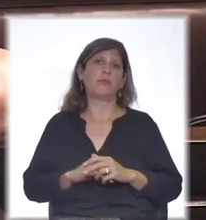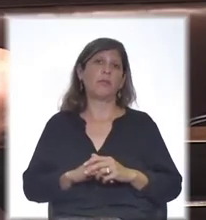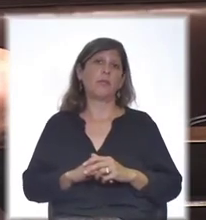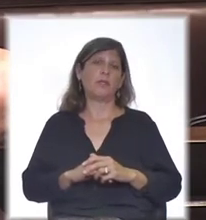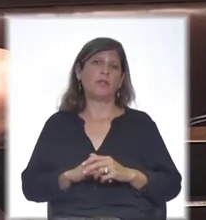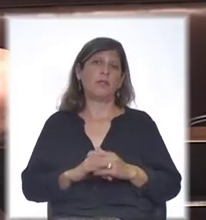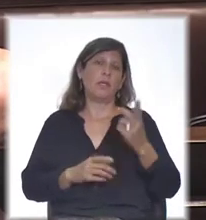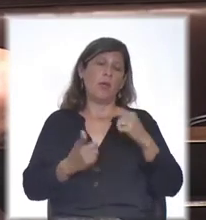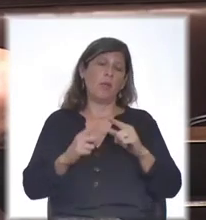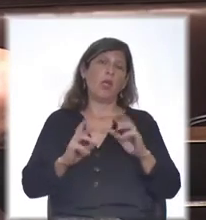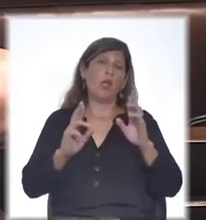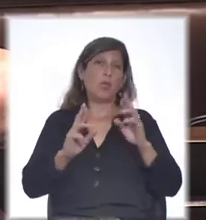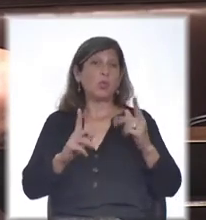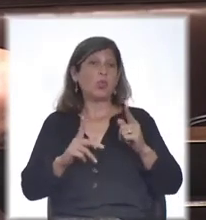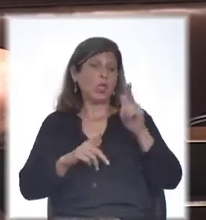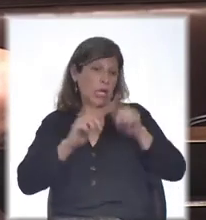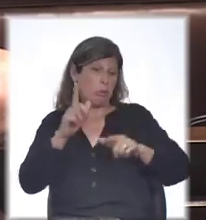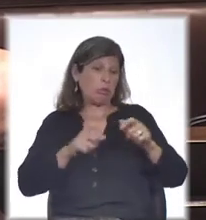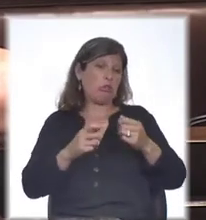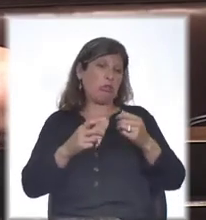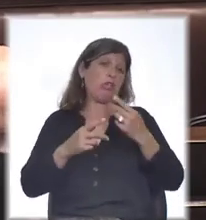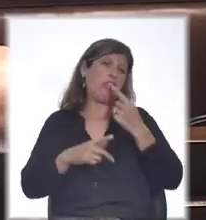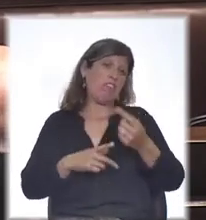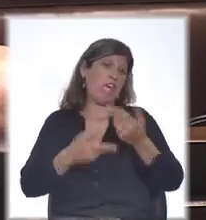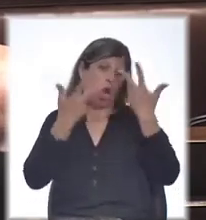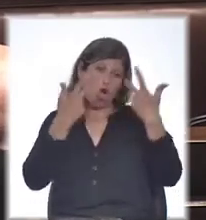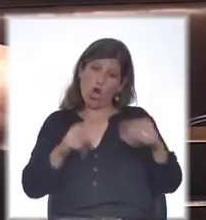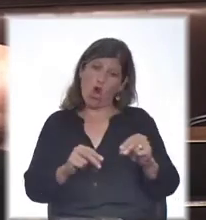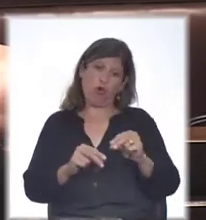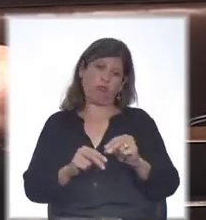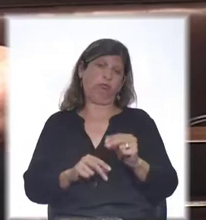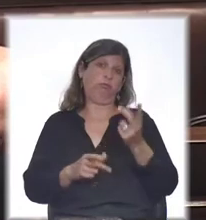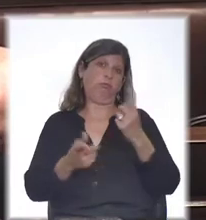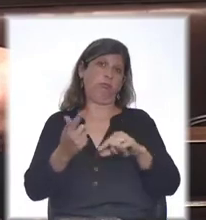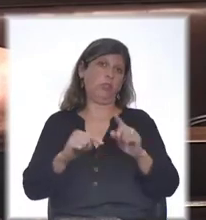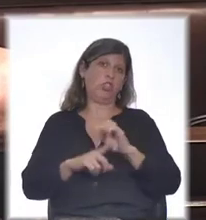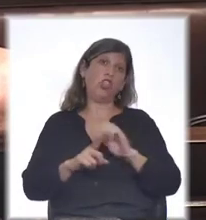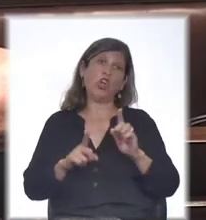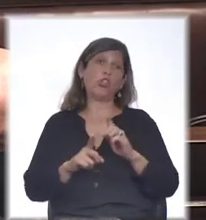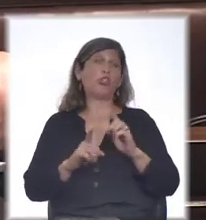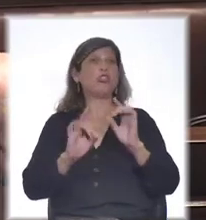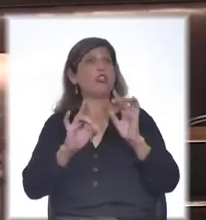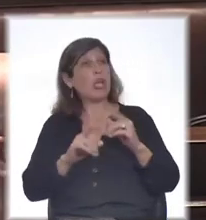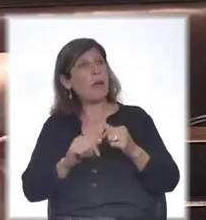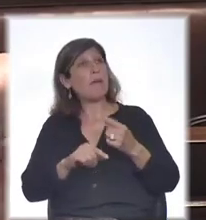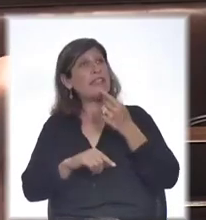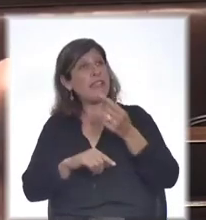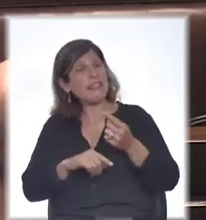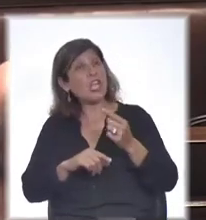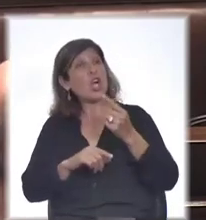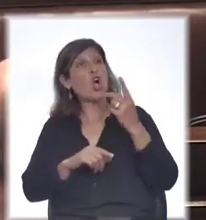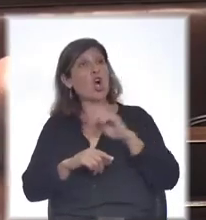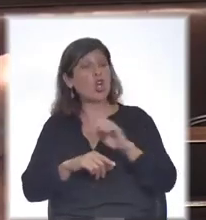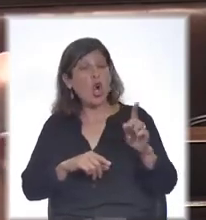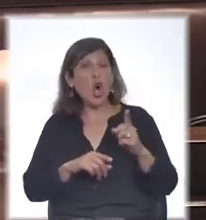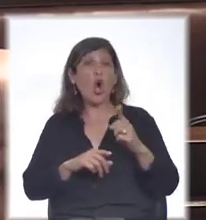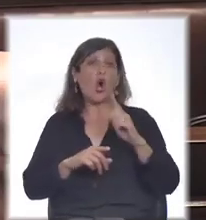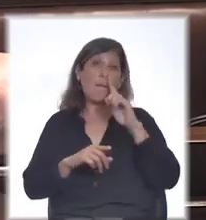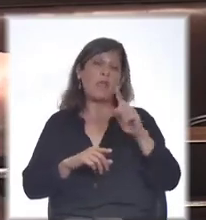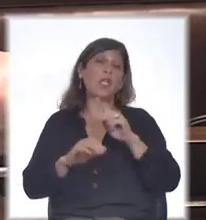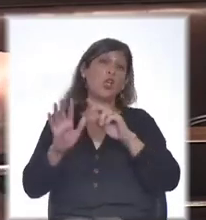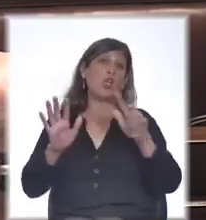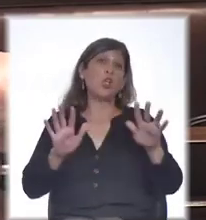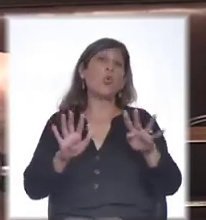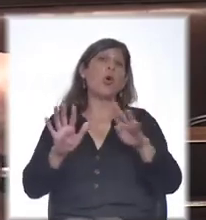Pero por suerte el pueblo dijo no, y no solo dijo no desde en 1980, dijo no desde el